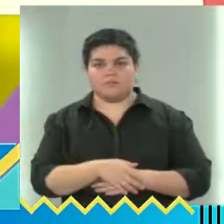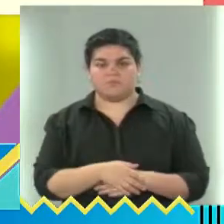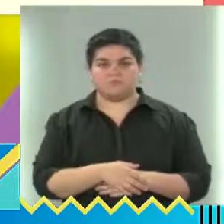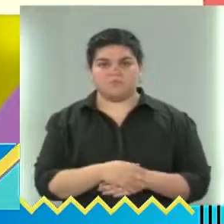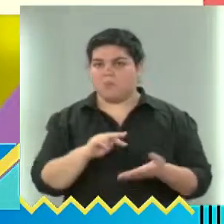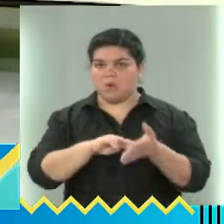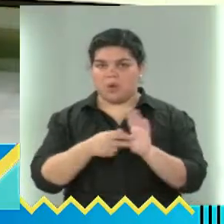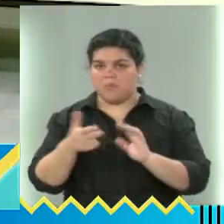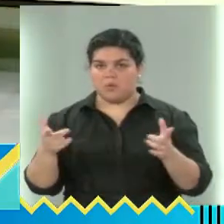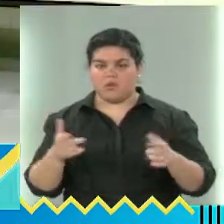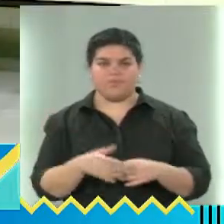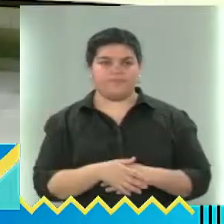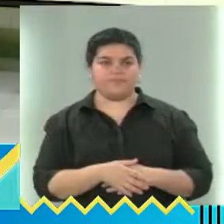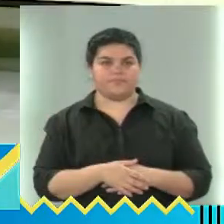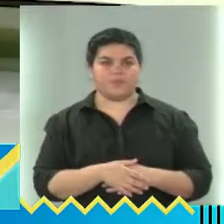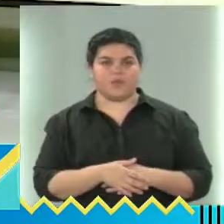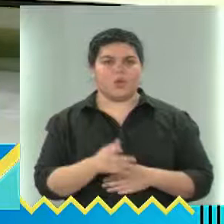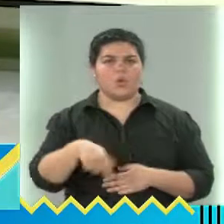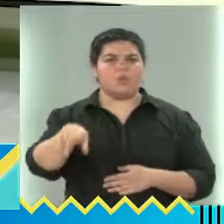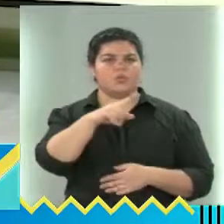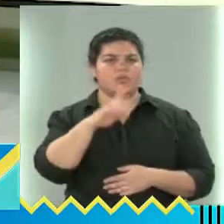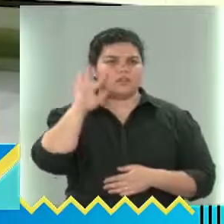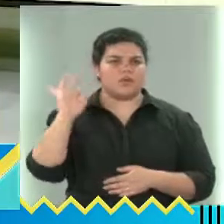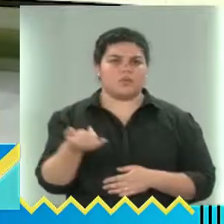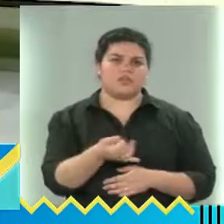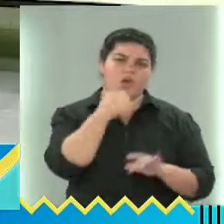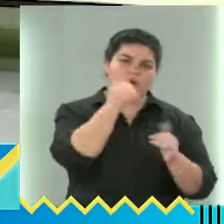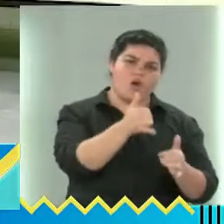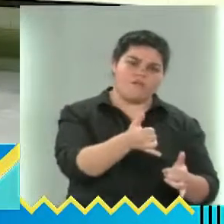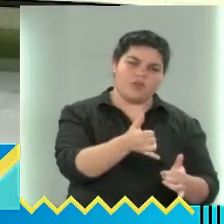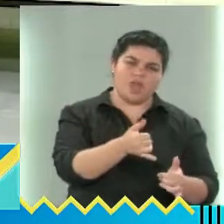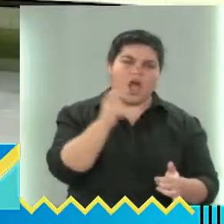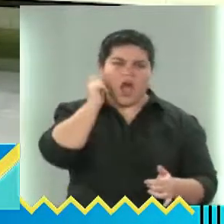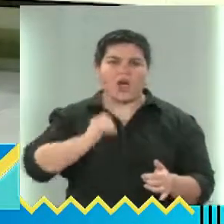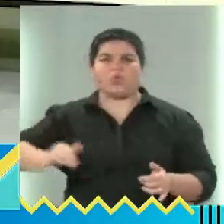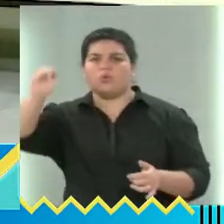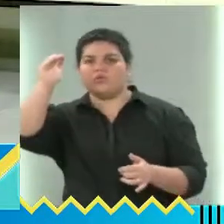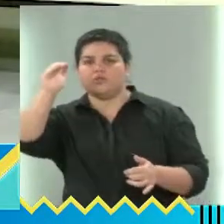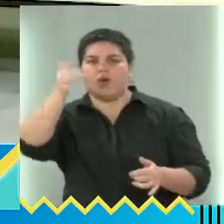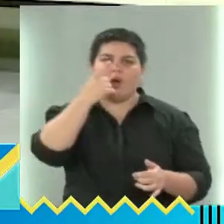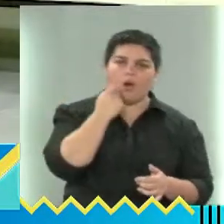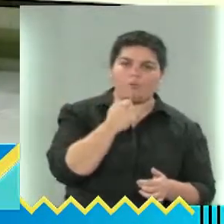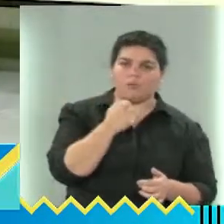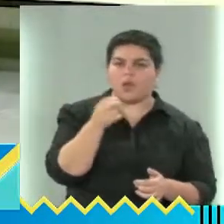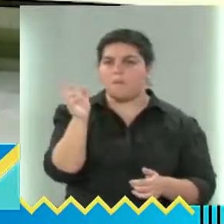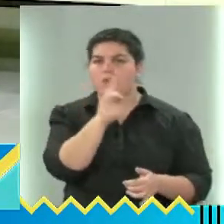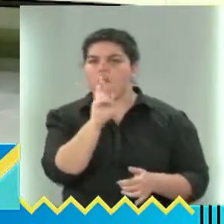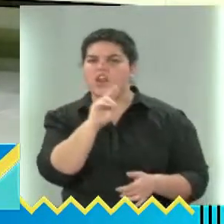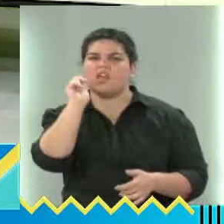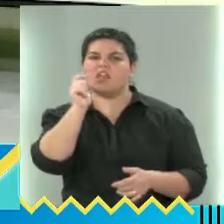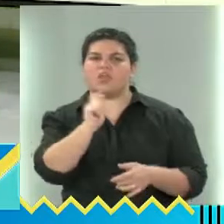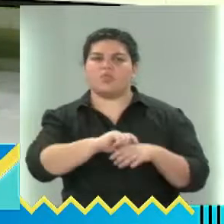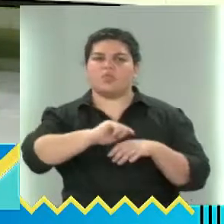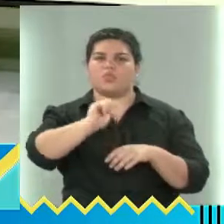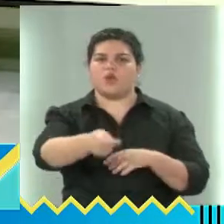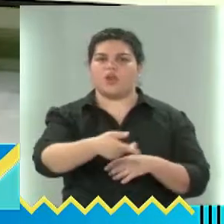cambio generacional? Si la gente más joven dona más que la gente adulta, hombres o mujeres, ¿quiénes son los que más donan?